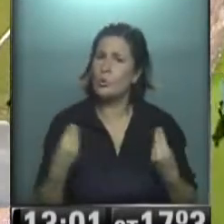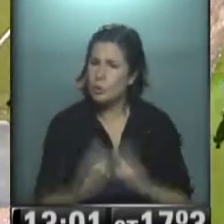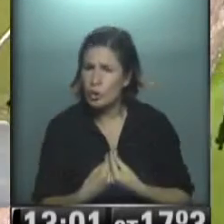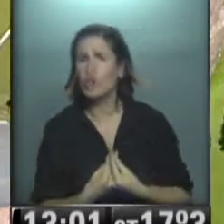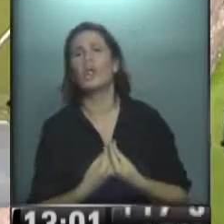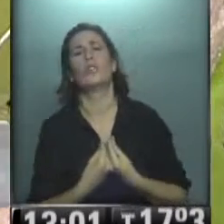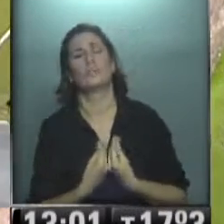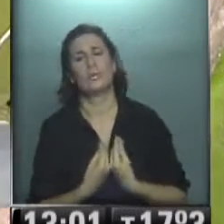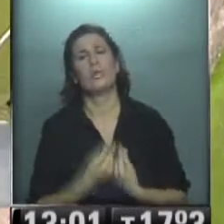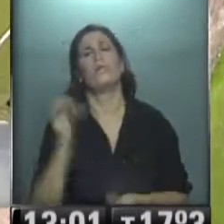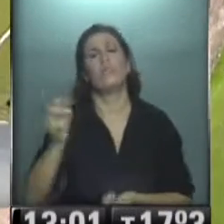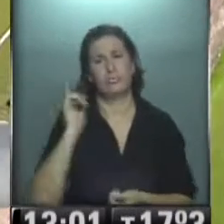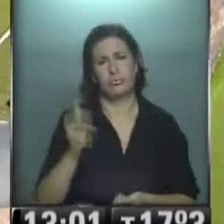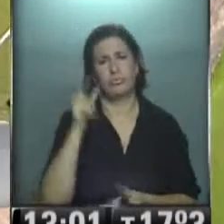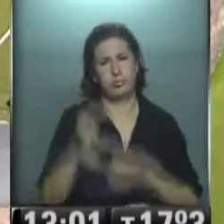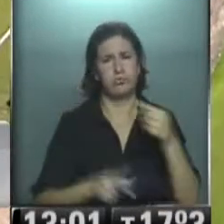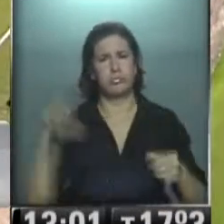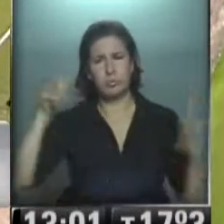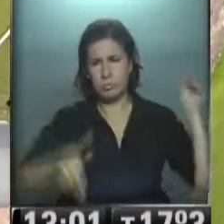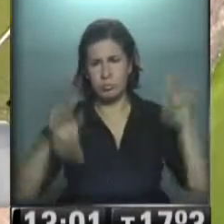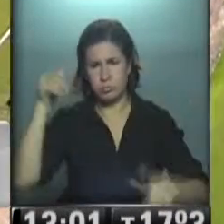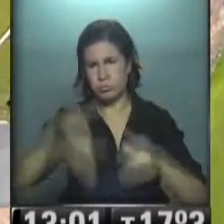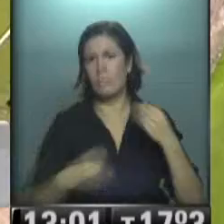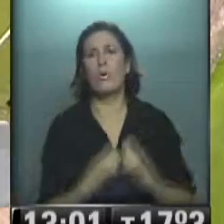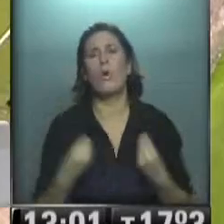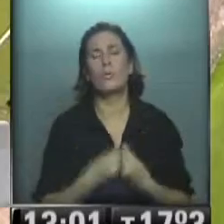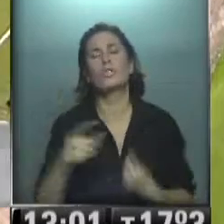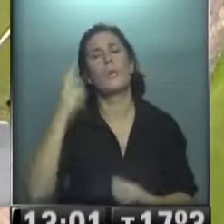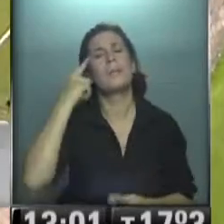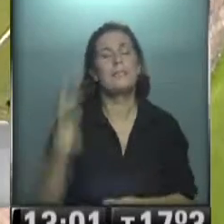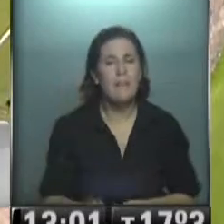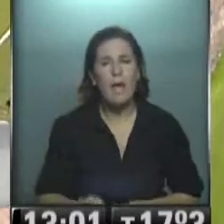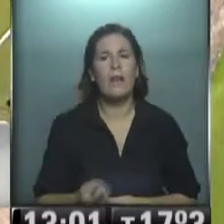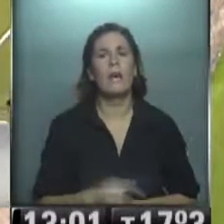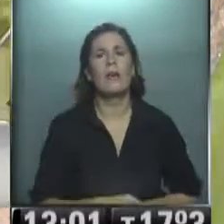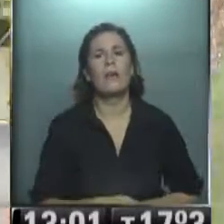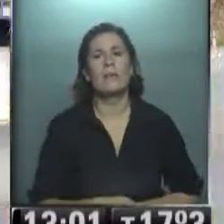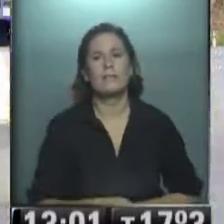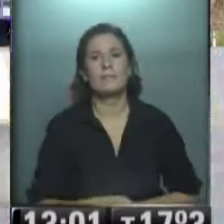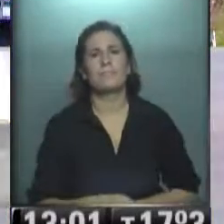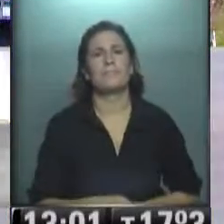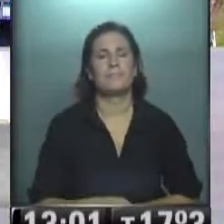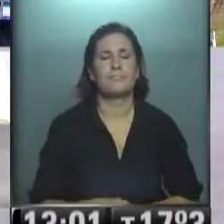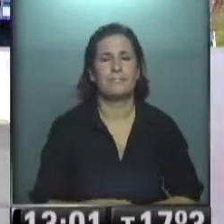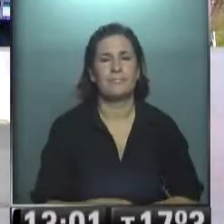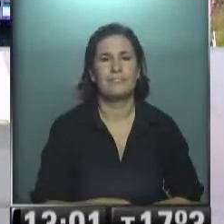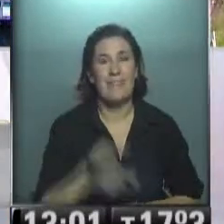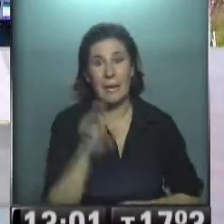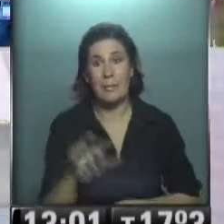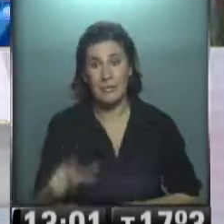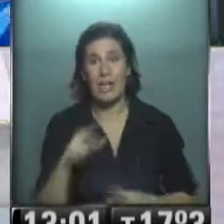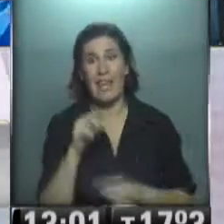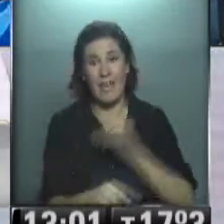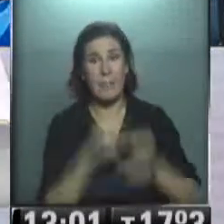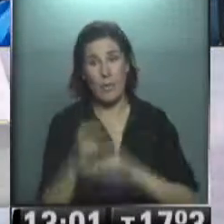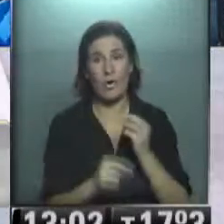la selección. Y se iban acercando gente. Vos imaginate, Roberto, que la gente se va a ir sumando al costado